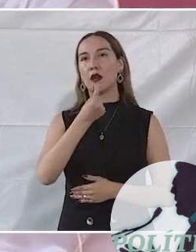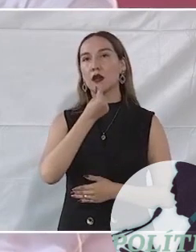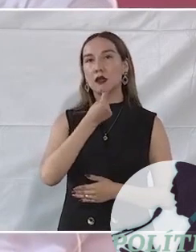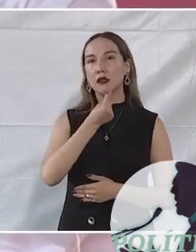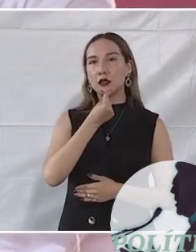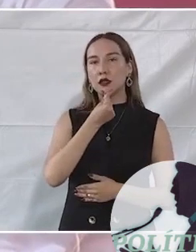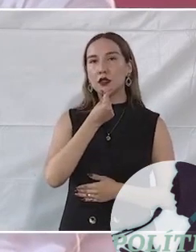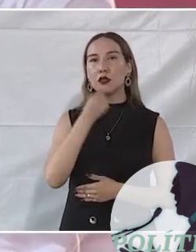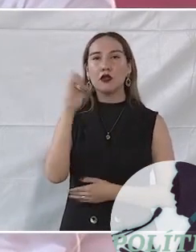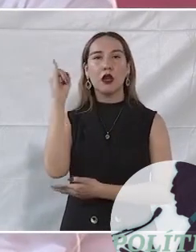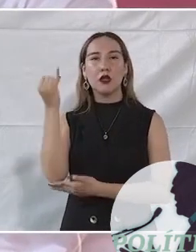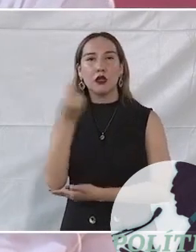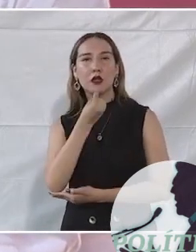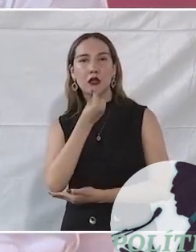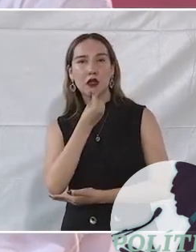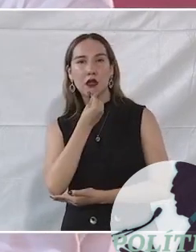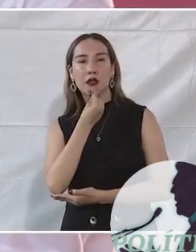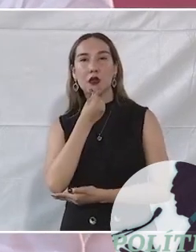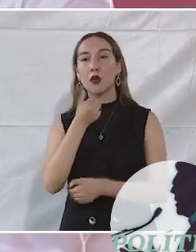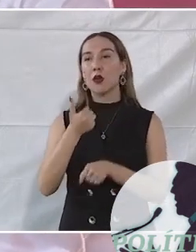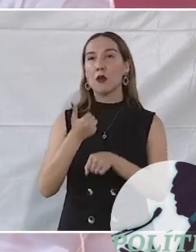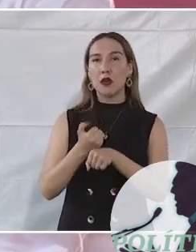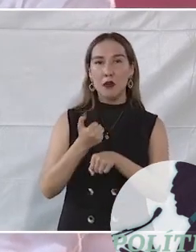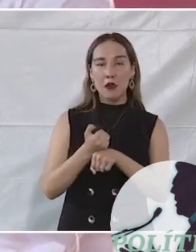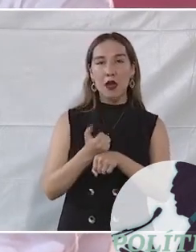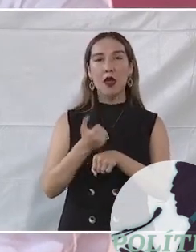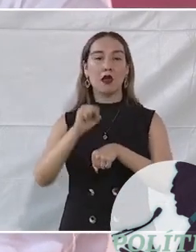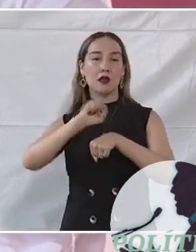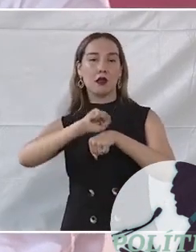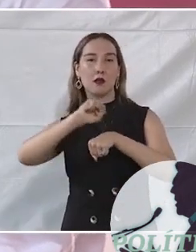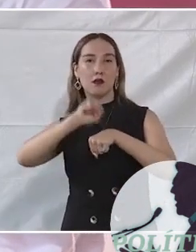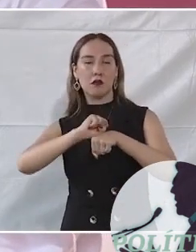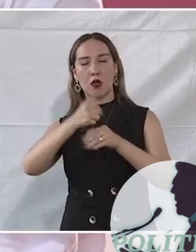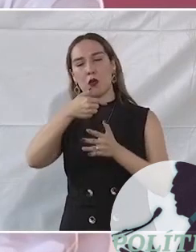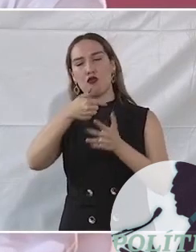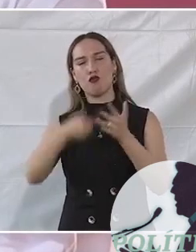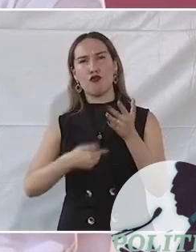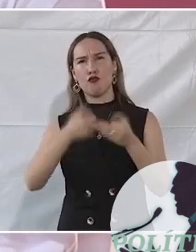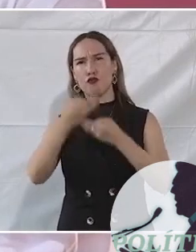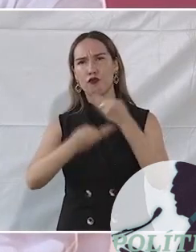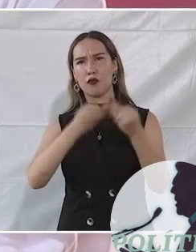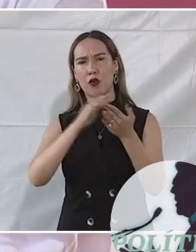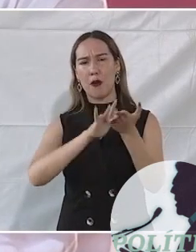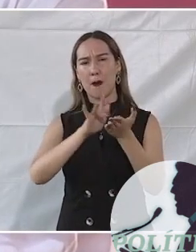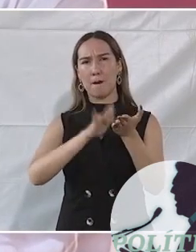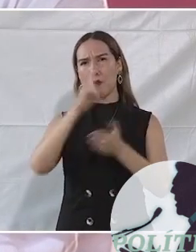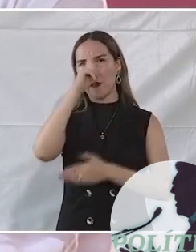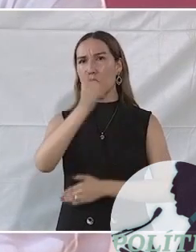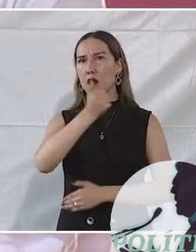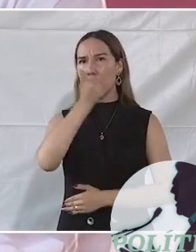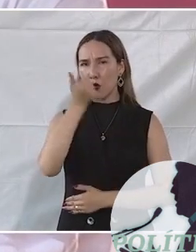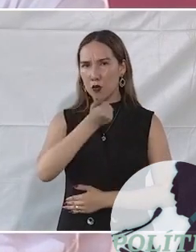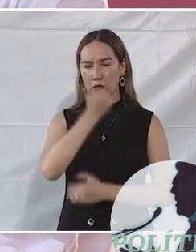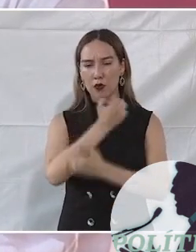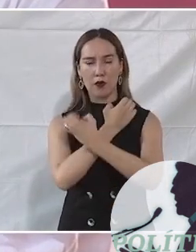primaria, secundaria, como se está entregando a todos los estudiantes de